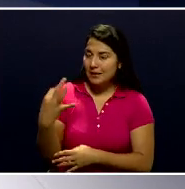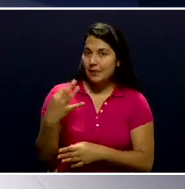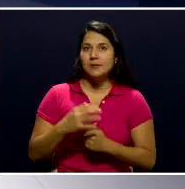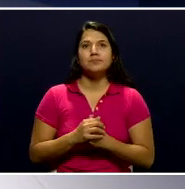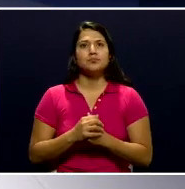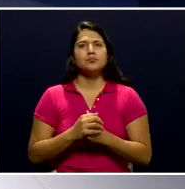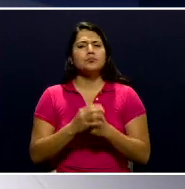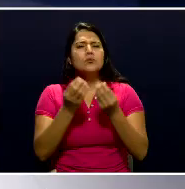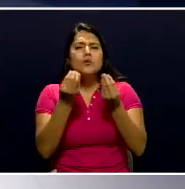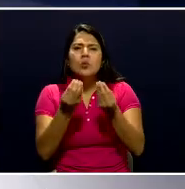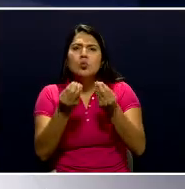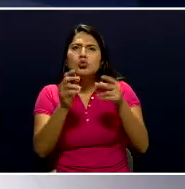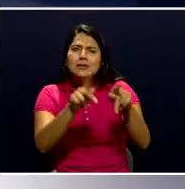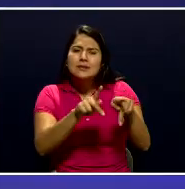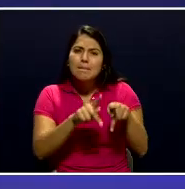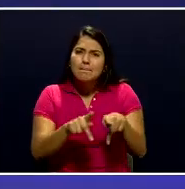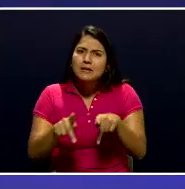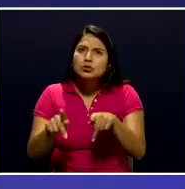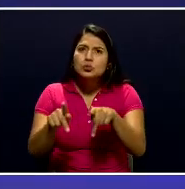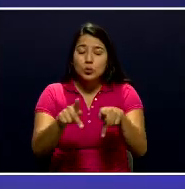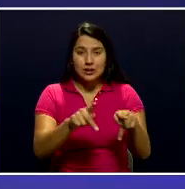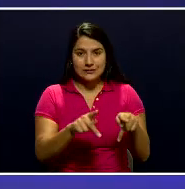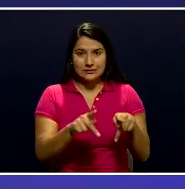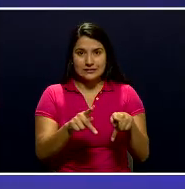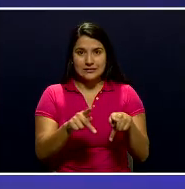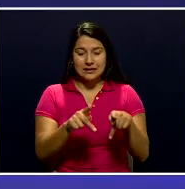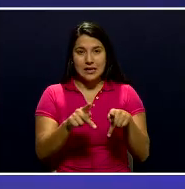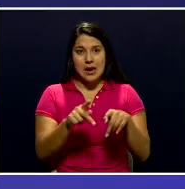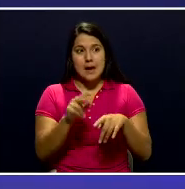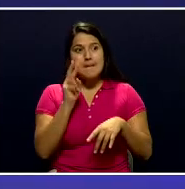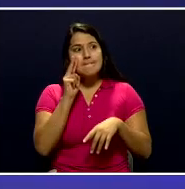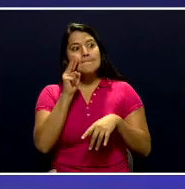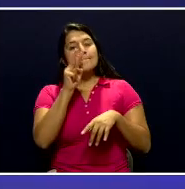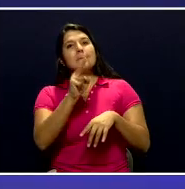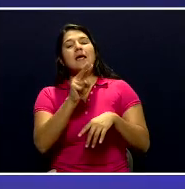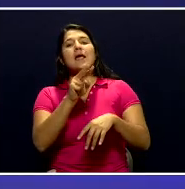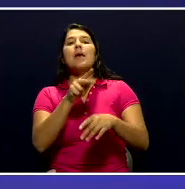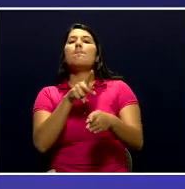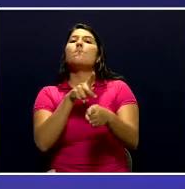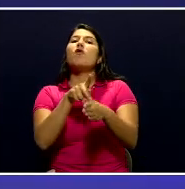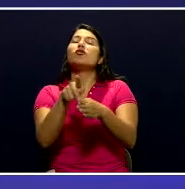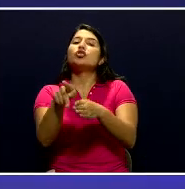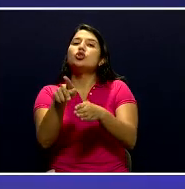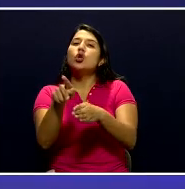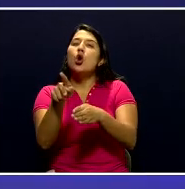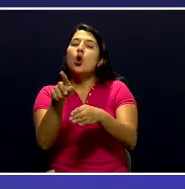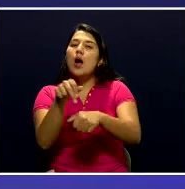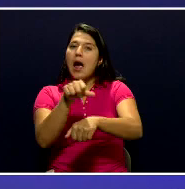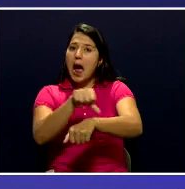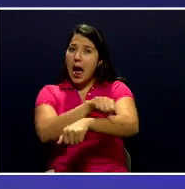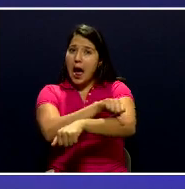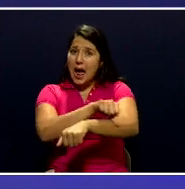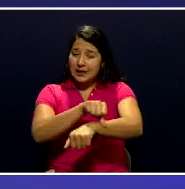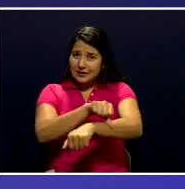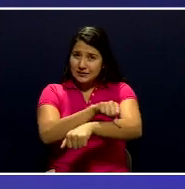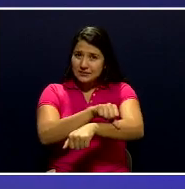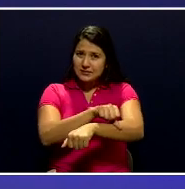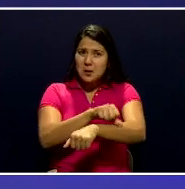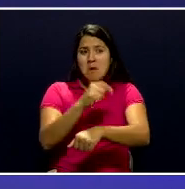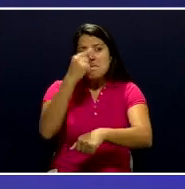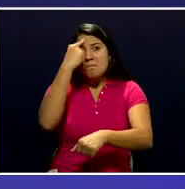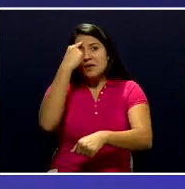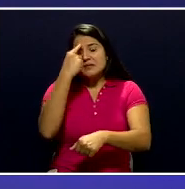Arquitecta, mucha gente visualiza la profesión de la arquitectura como gente que se dedica a crear